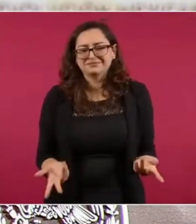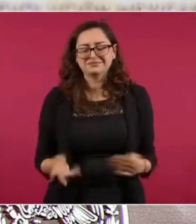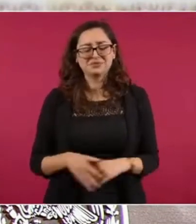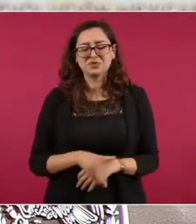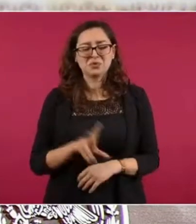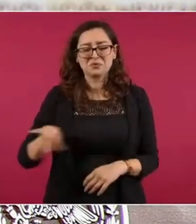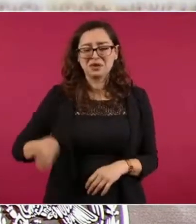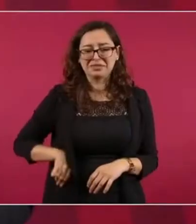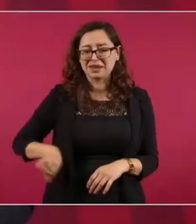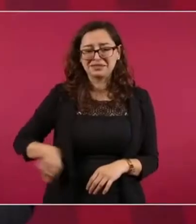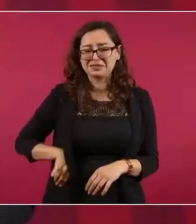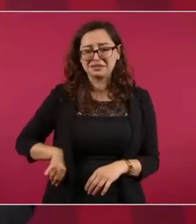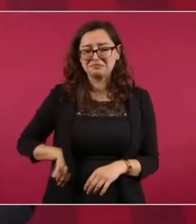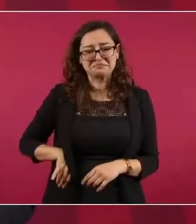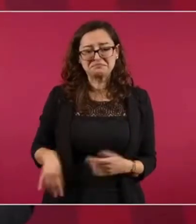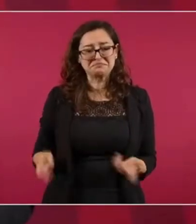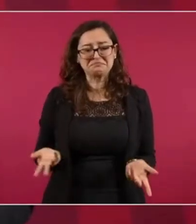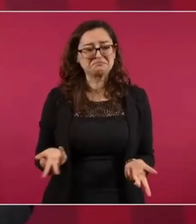tiene